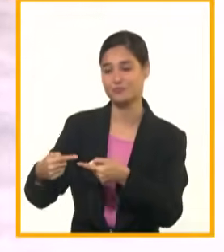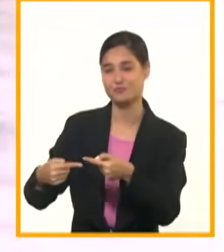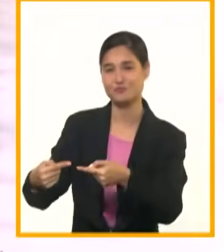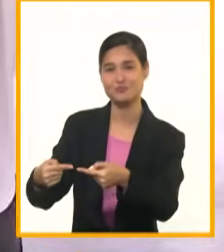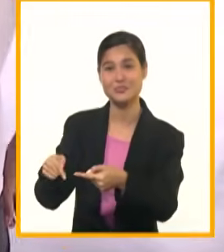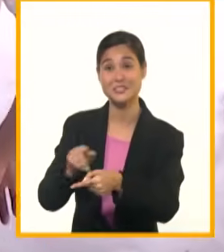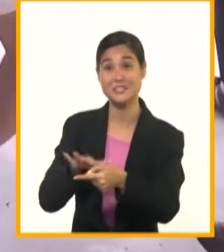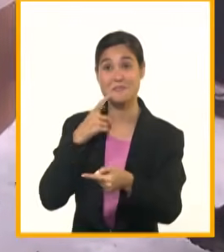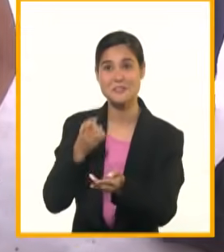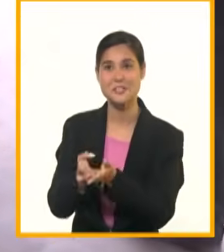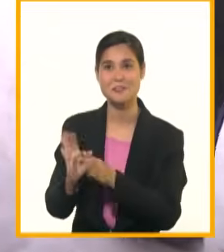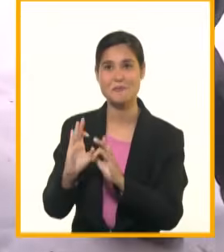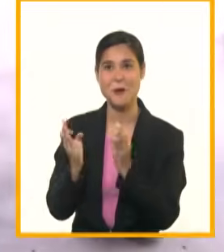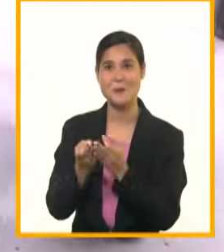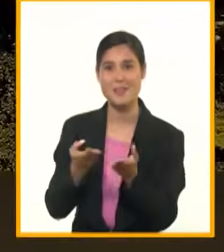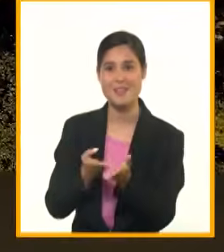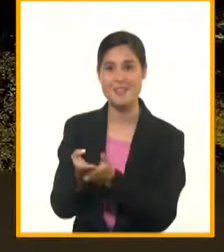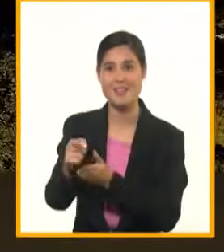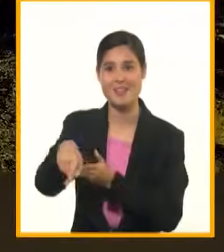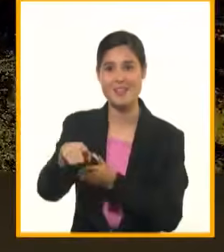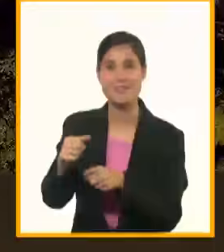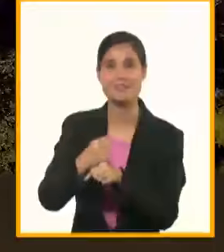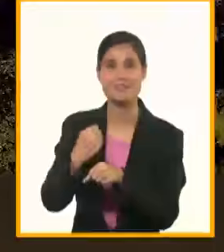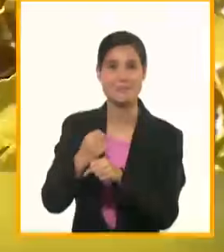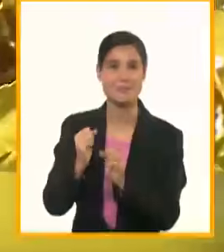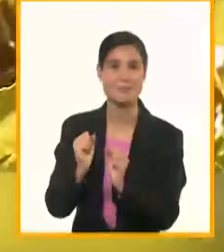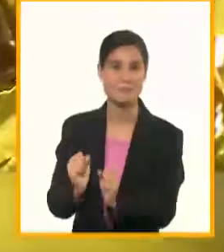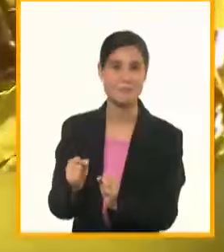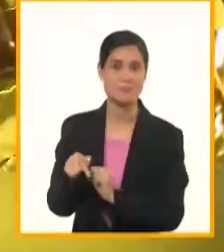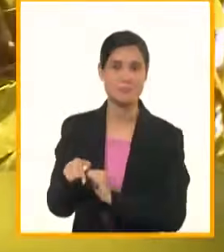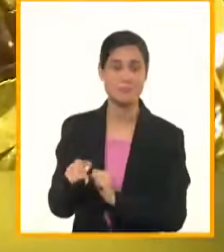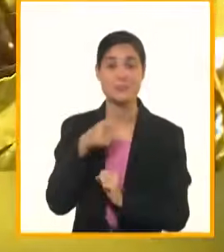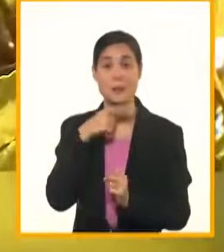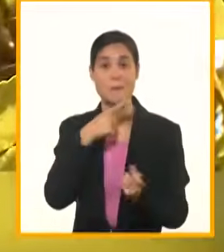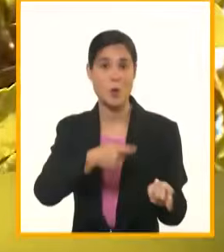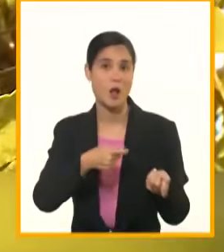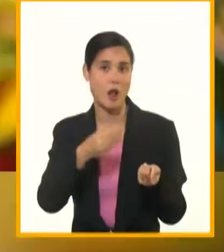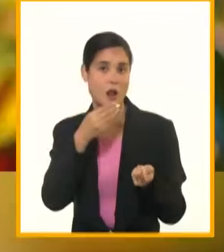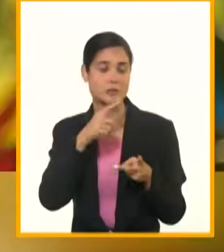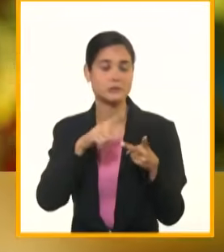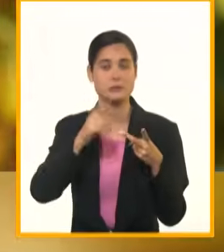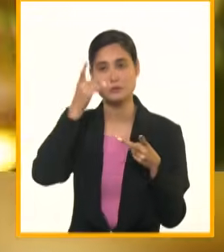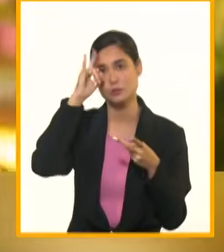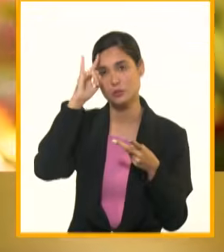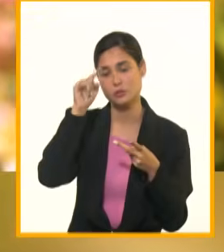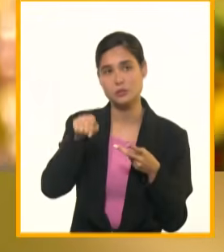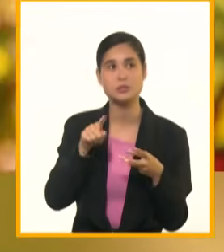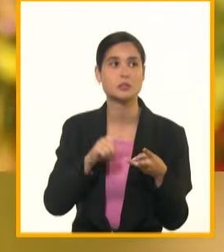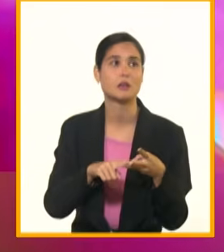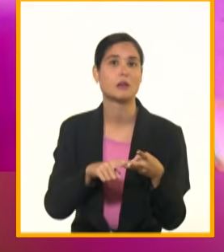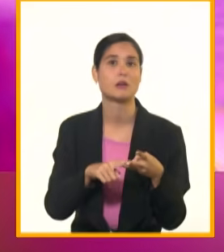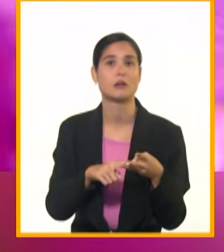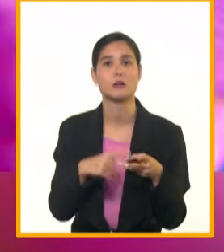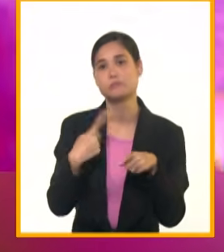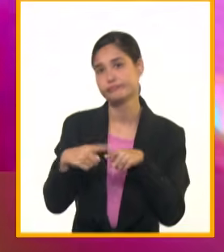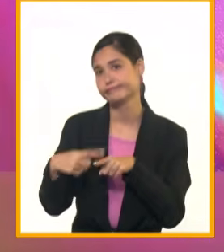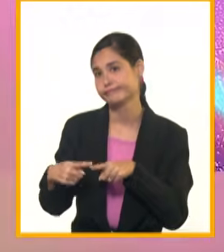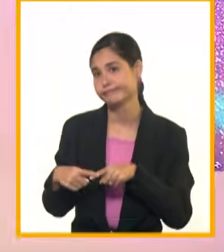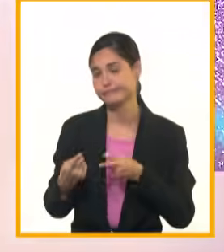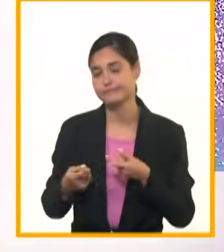pudiéramos hablar de otras estructuras como la ganadería. Es decir que a pesar de las